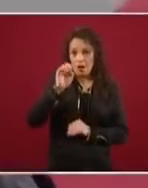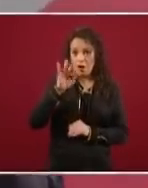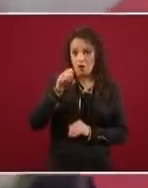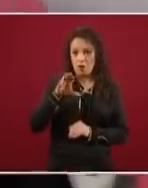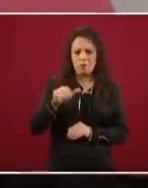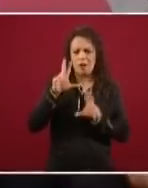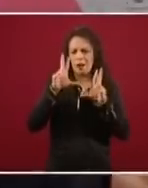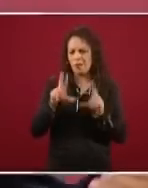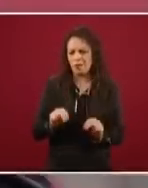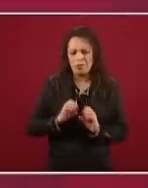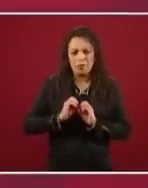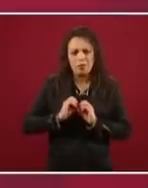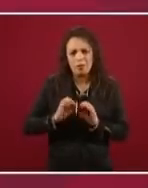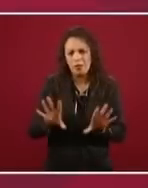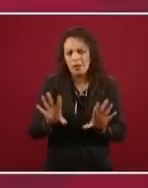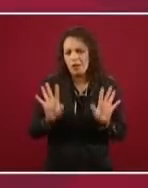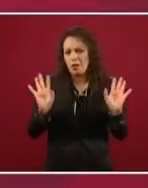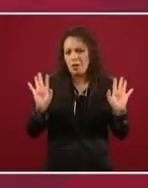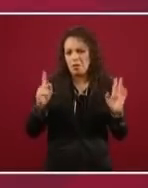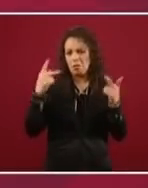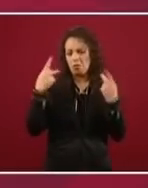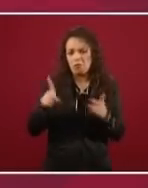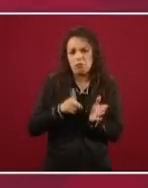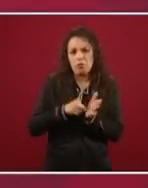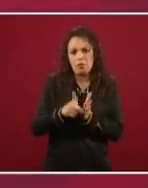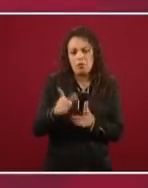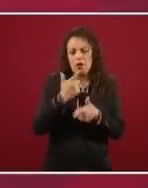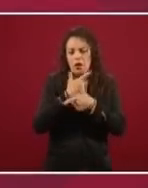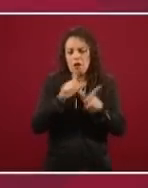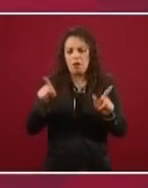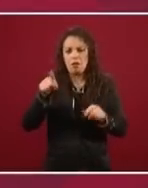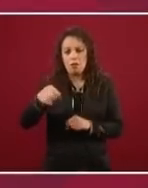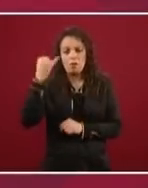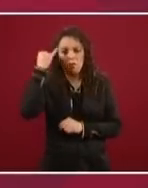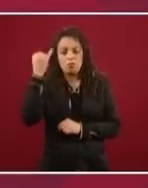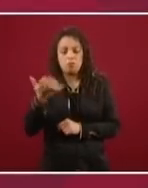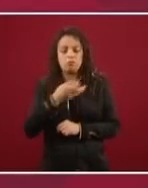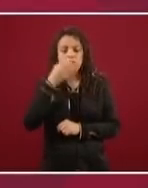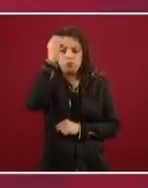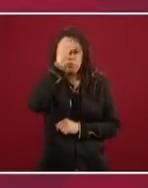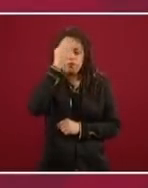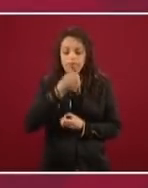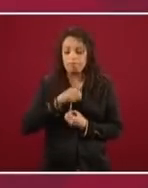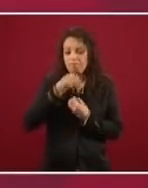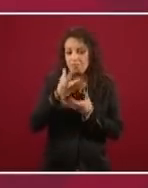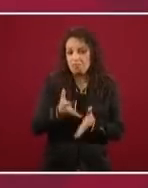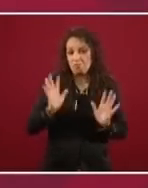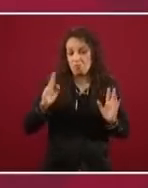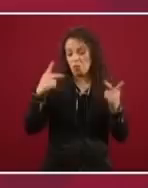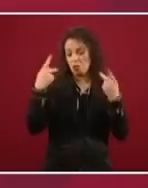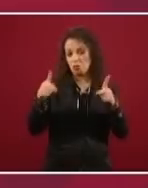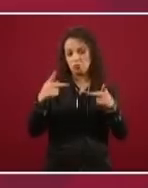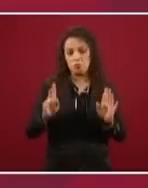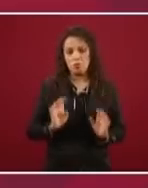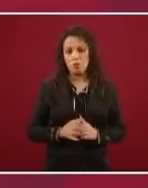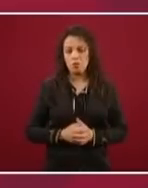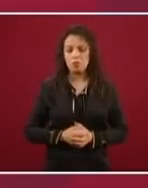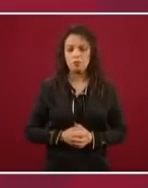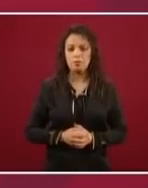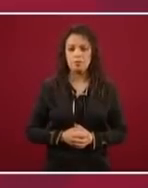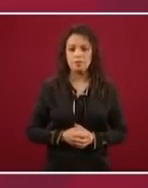es su derecho de manifestarse es una concepción